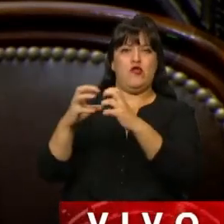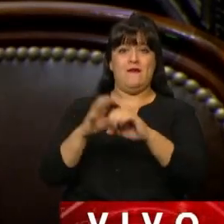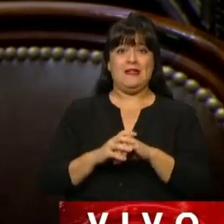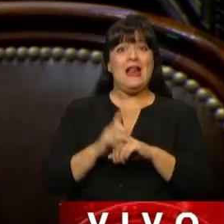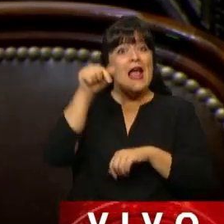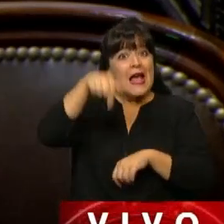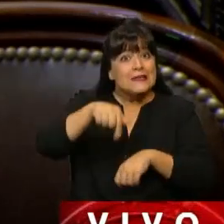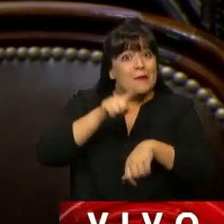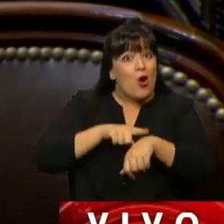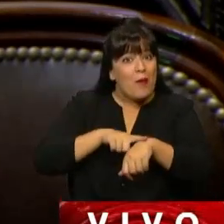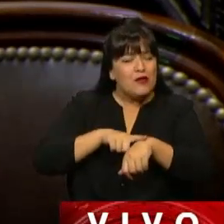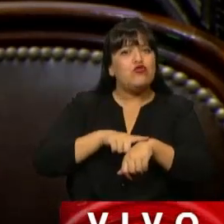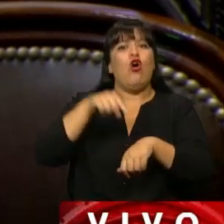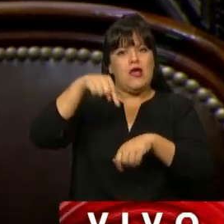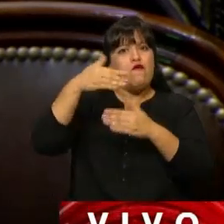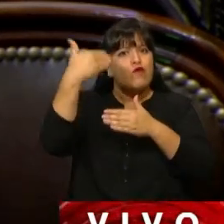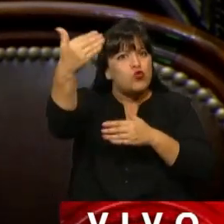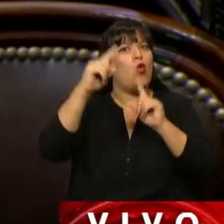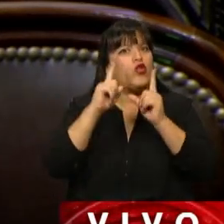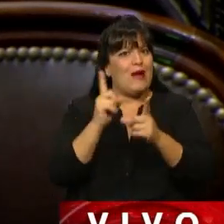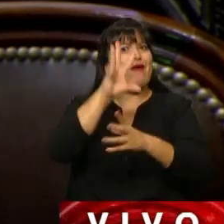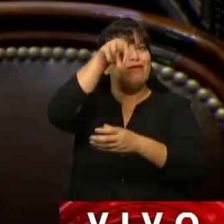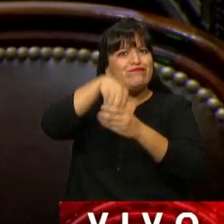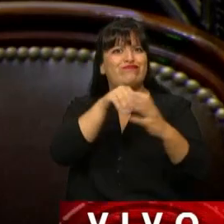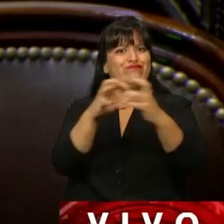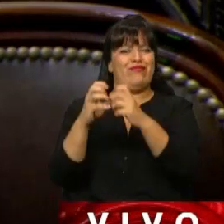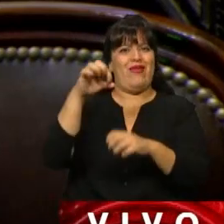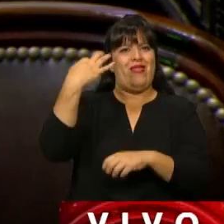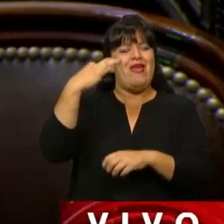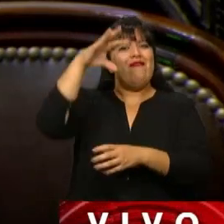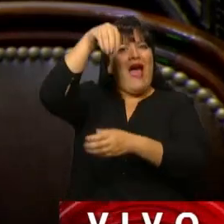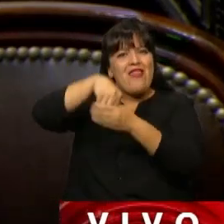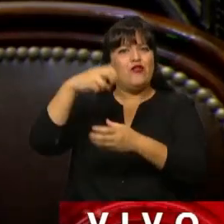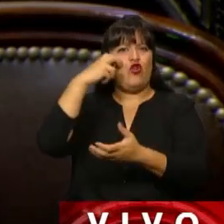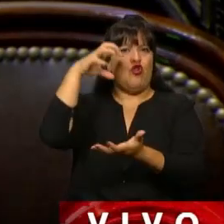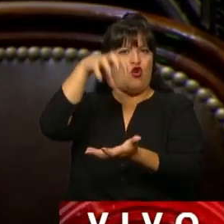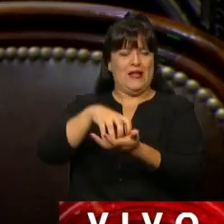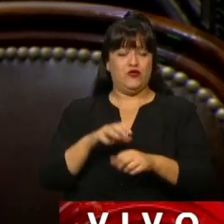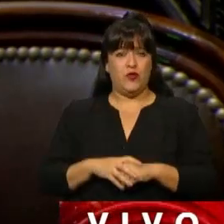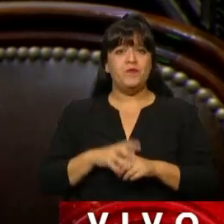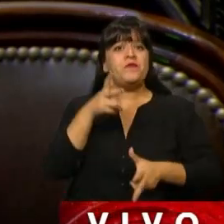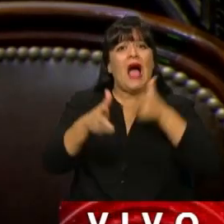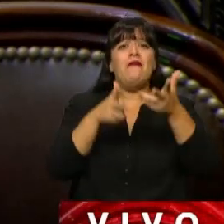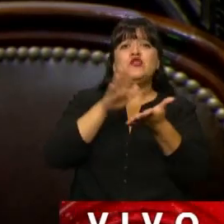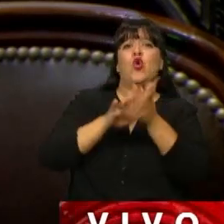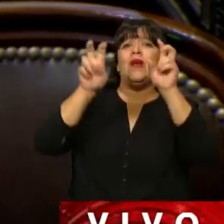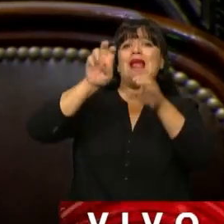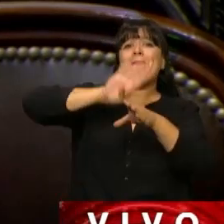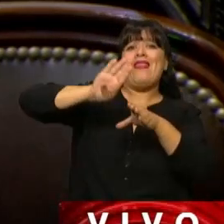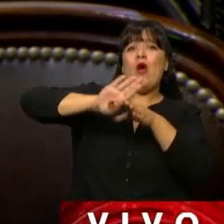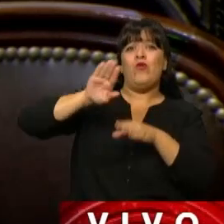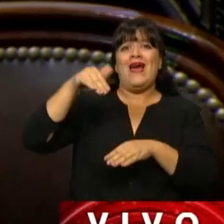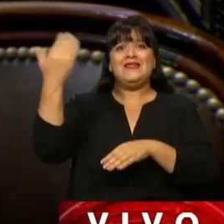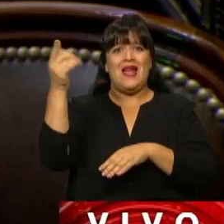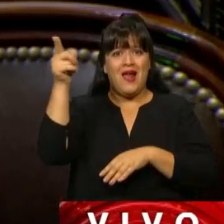este momento y en el futuro. Si uno quiere ponerse a hablar de la deuda externa, tendría